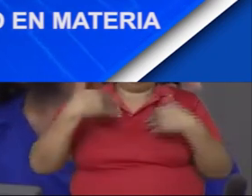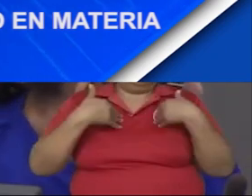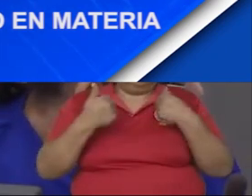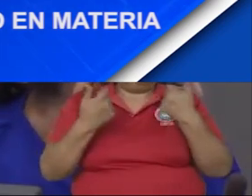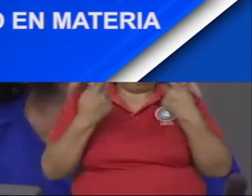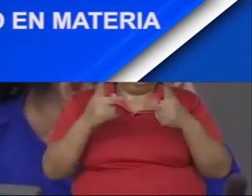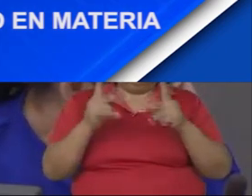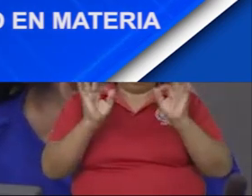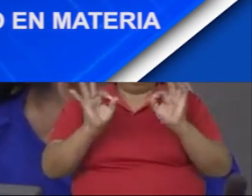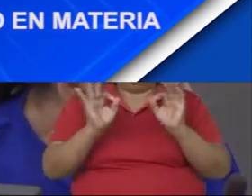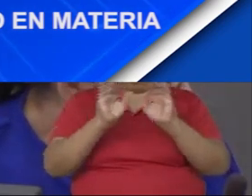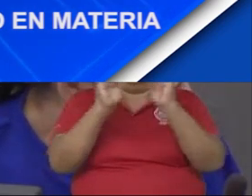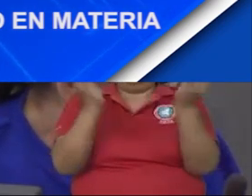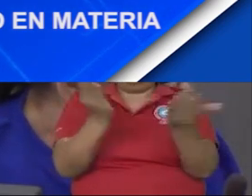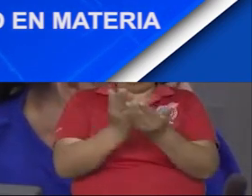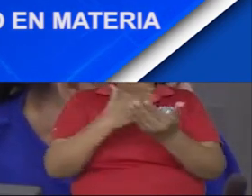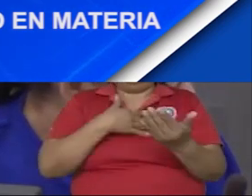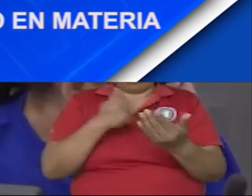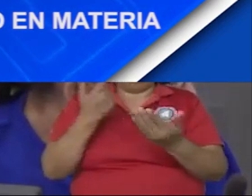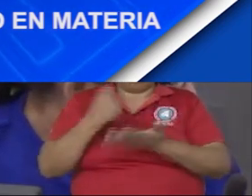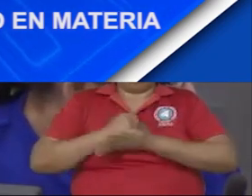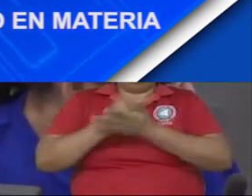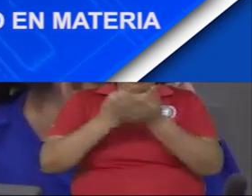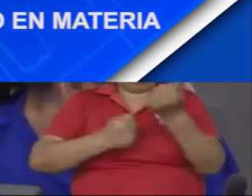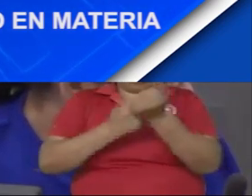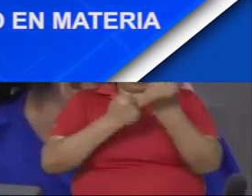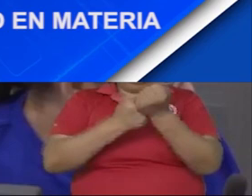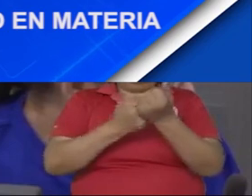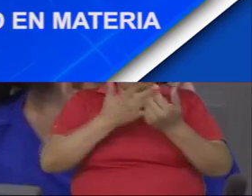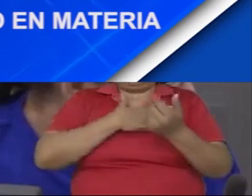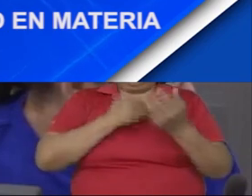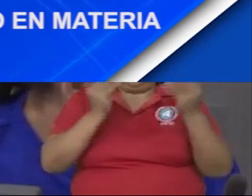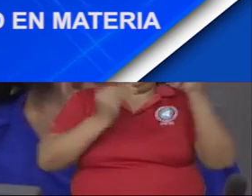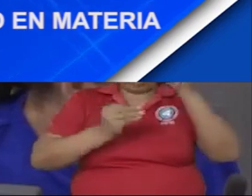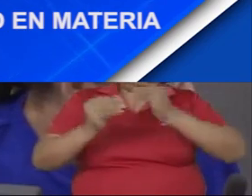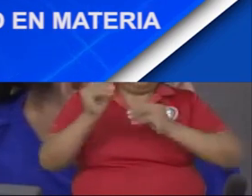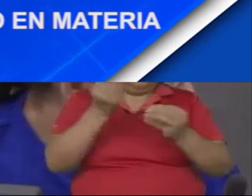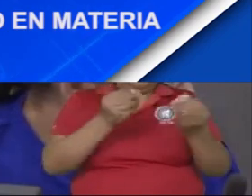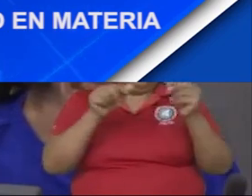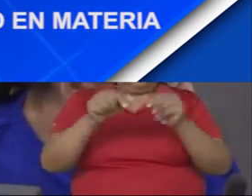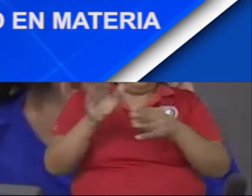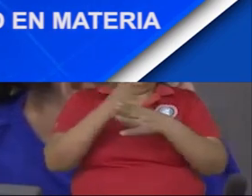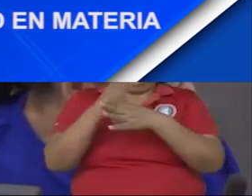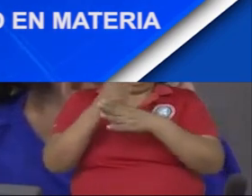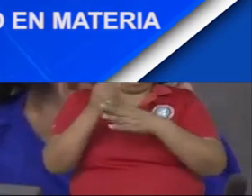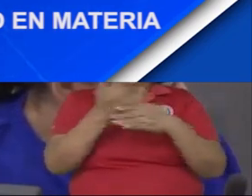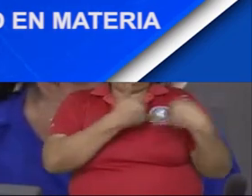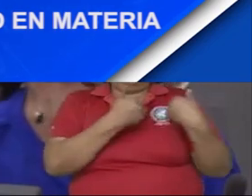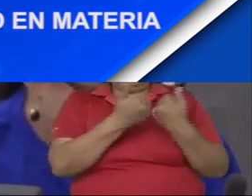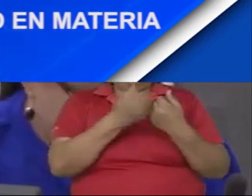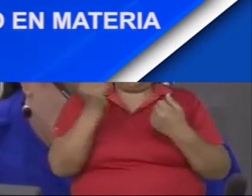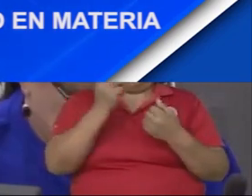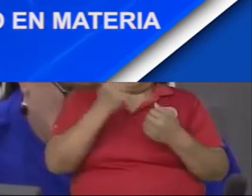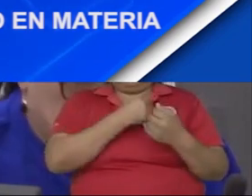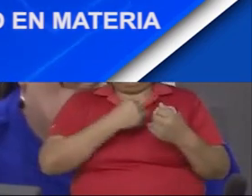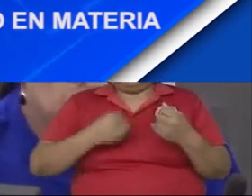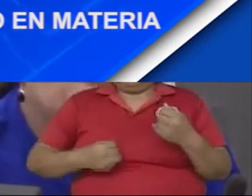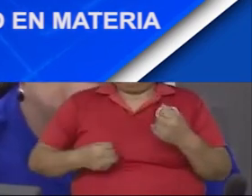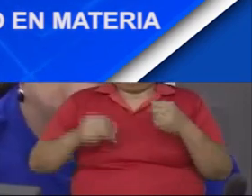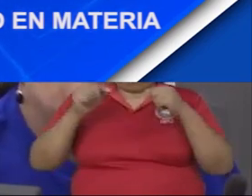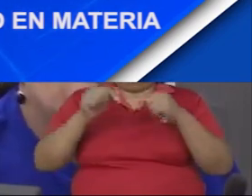mejor, contribuyendo a una eficiente administración de las instituciones del